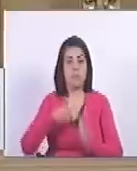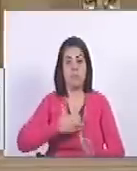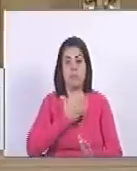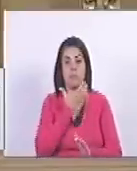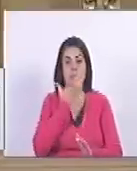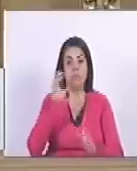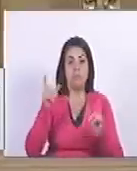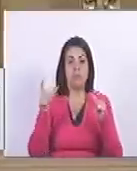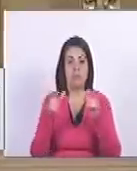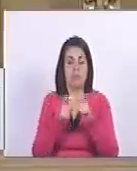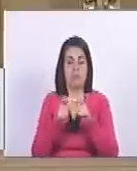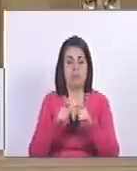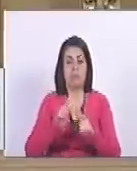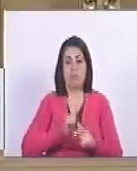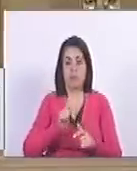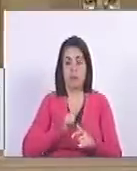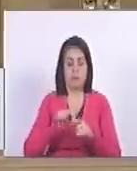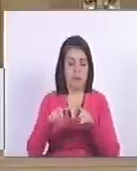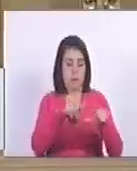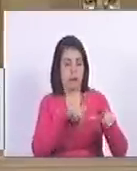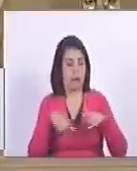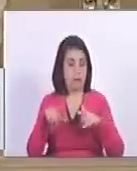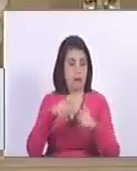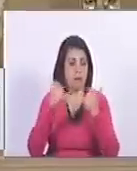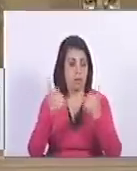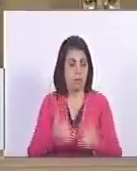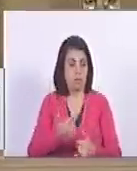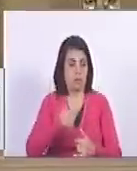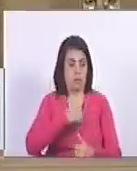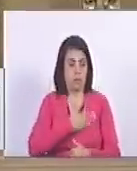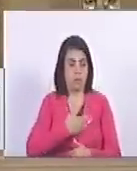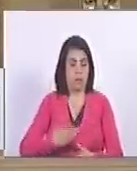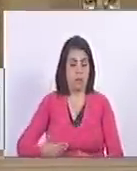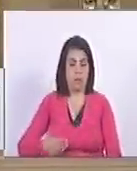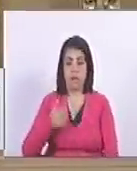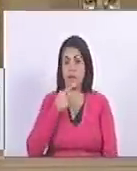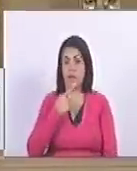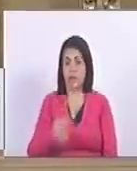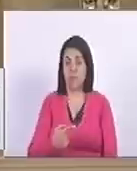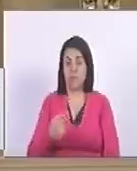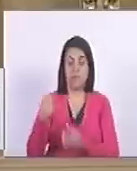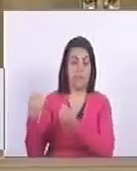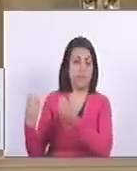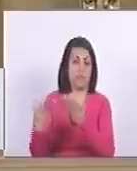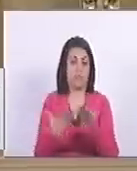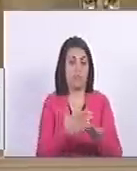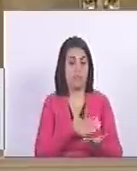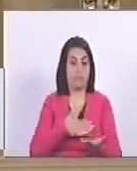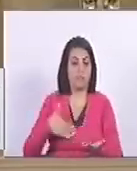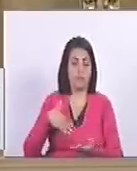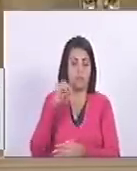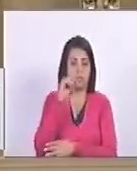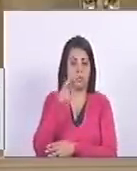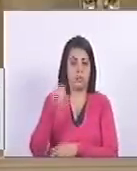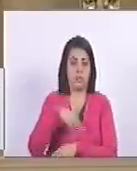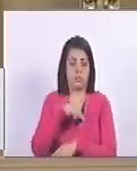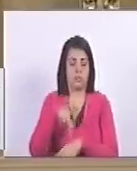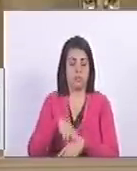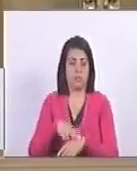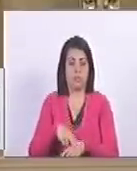coral. Aprovecho este espacio, aunque ya nuestro presidente la recibió, quiero que esta asamblea le dé un